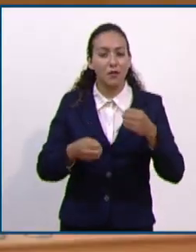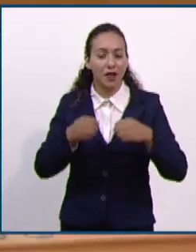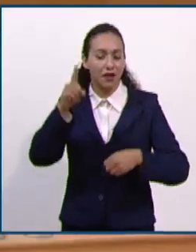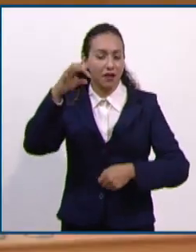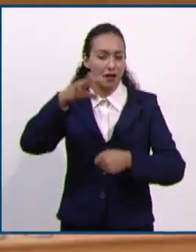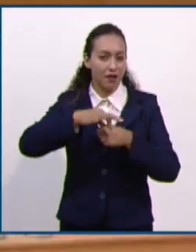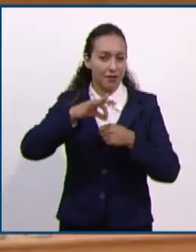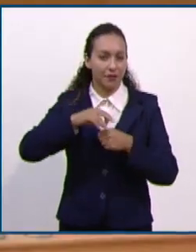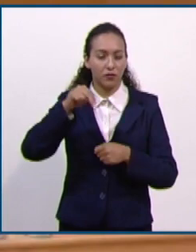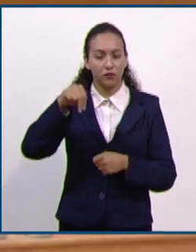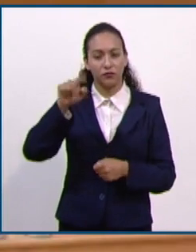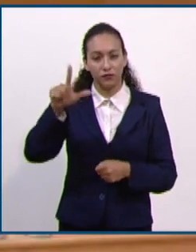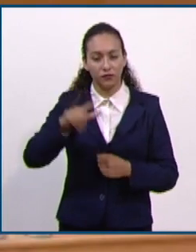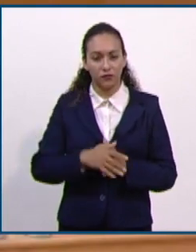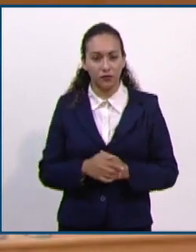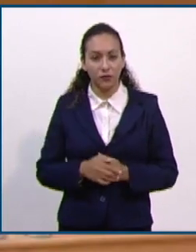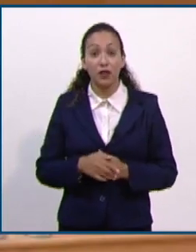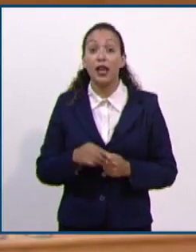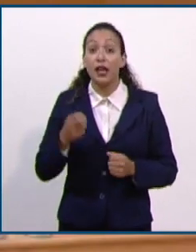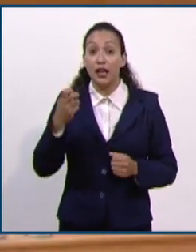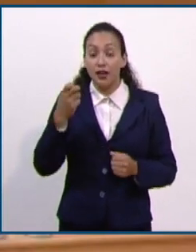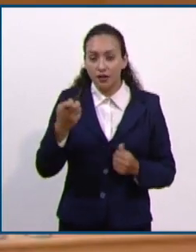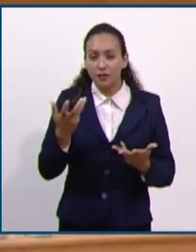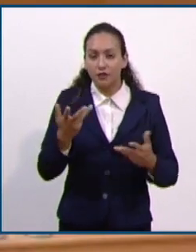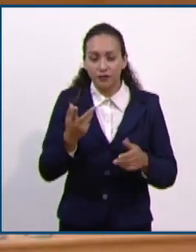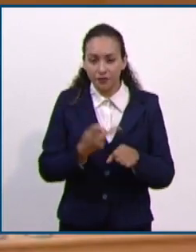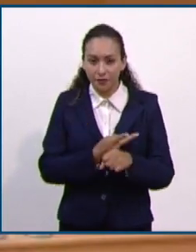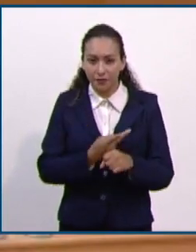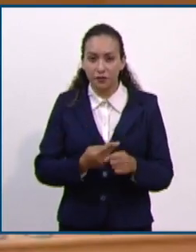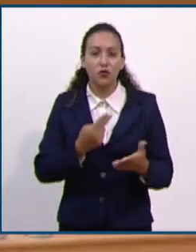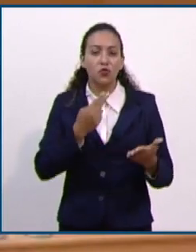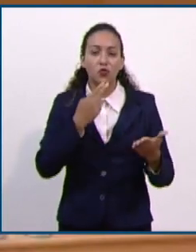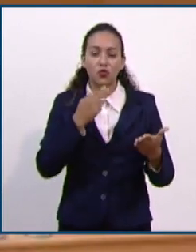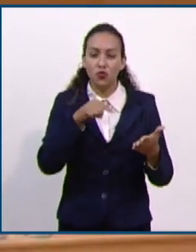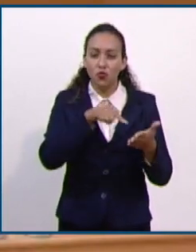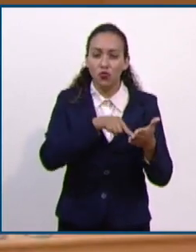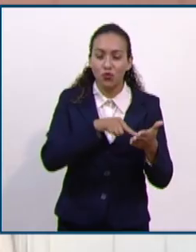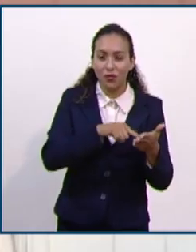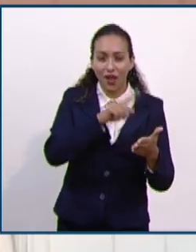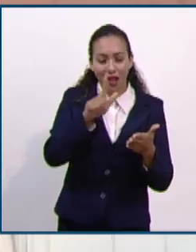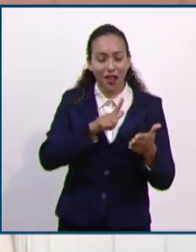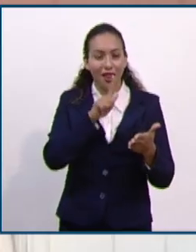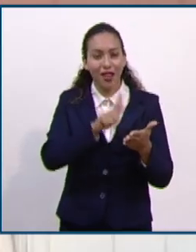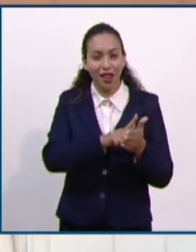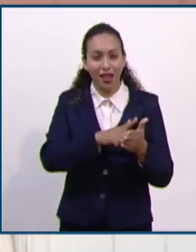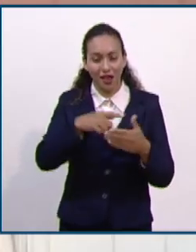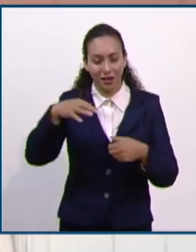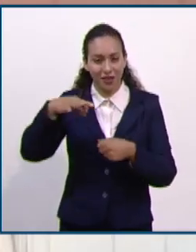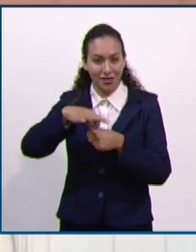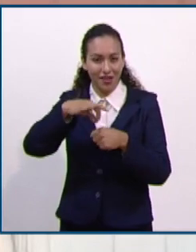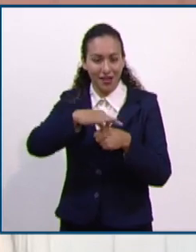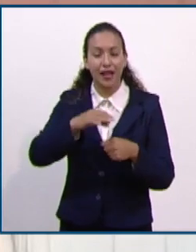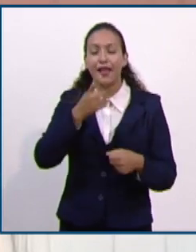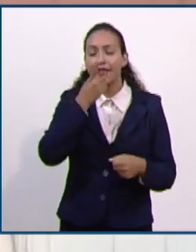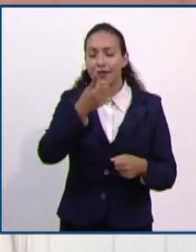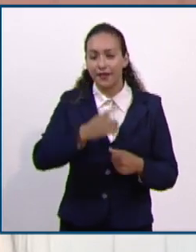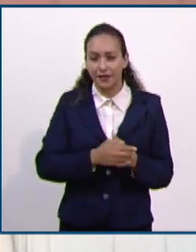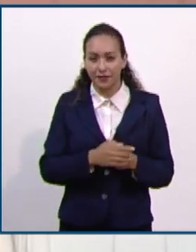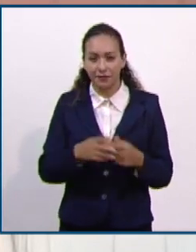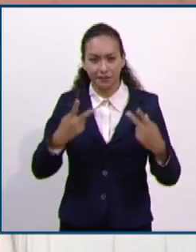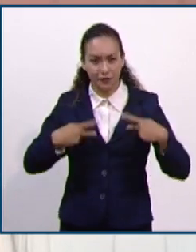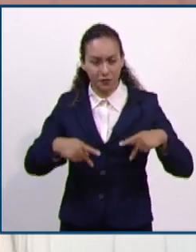León, con la cual inaplicó con efectos generales el precepto de la ley electoral local que establece que los